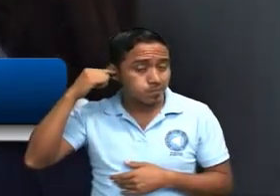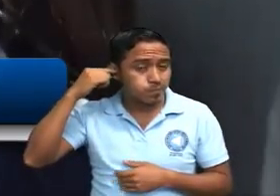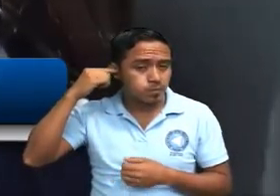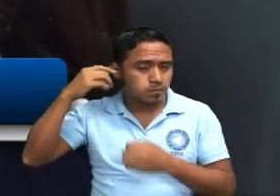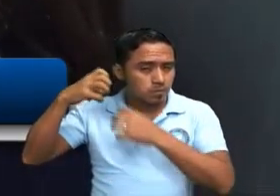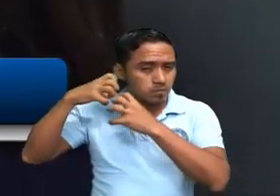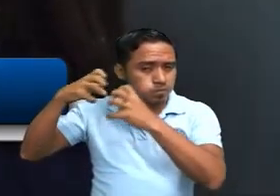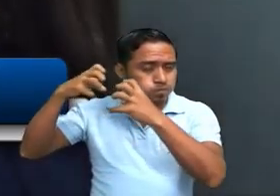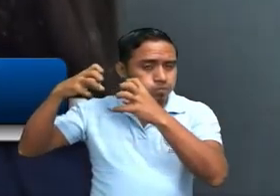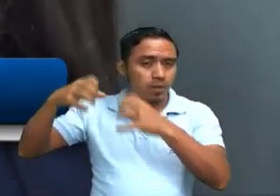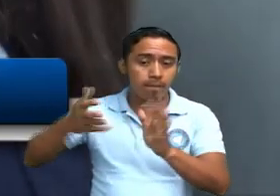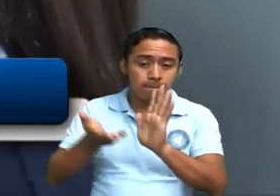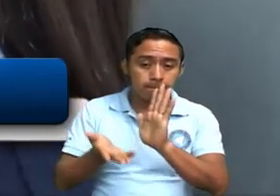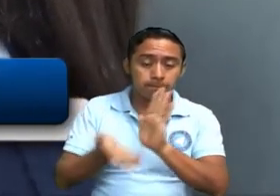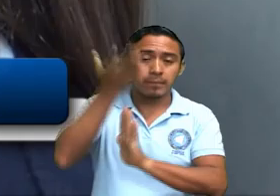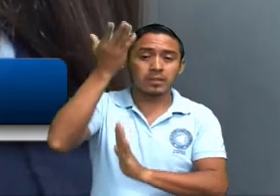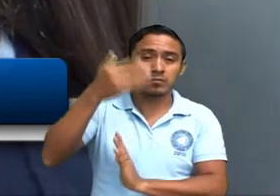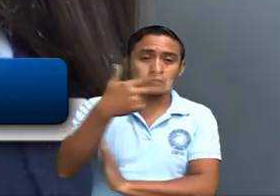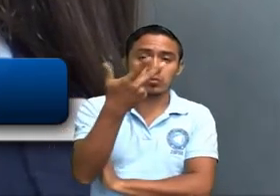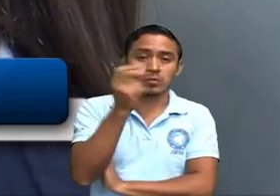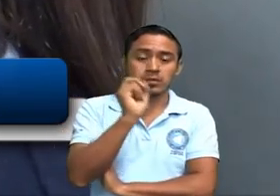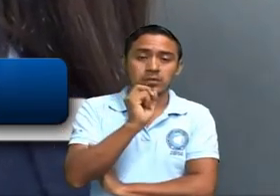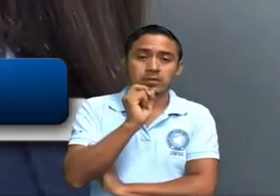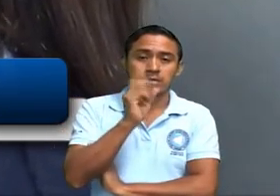los sonidos mayores de 80 decibeles,